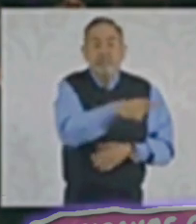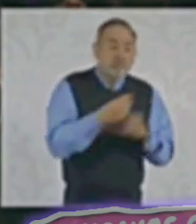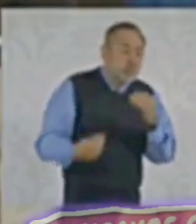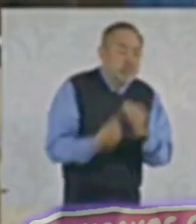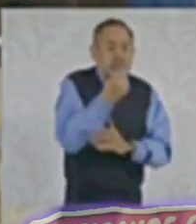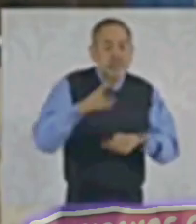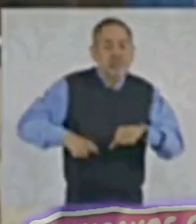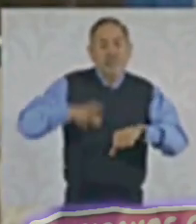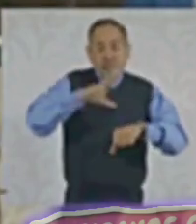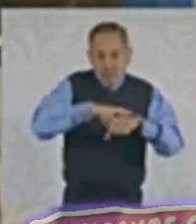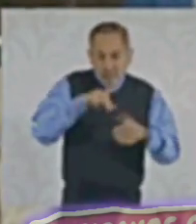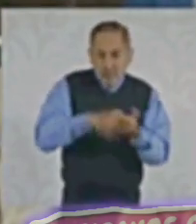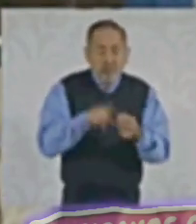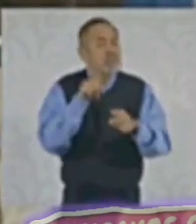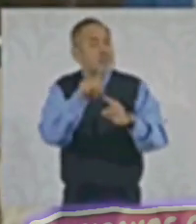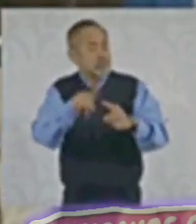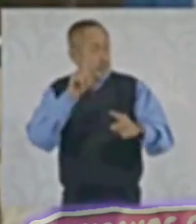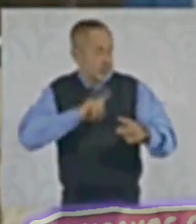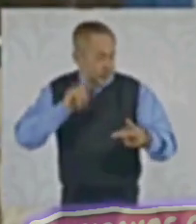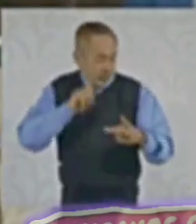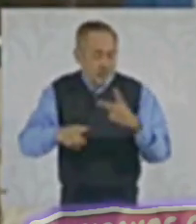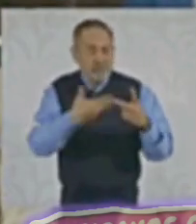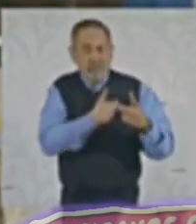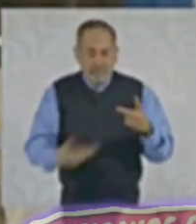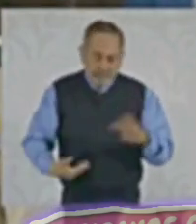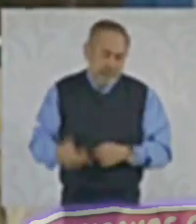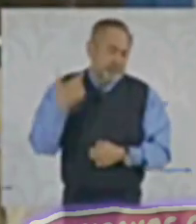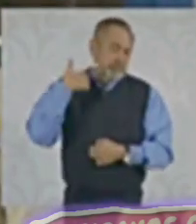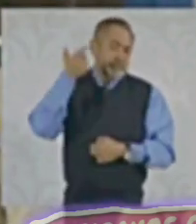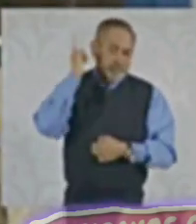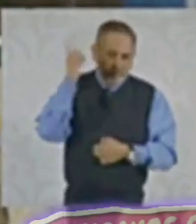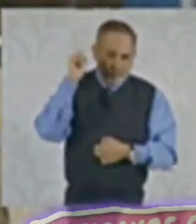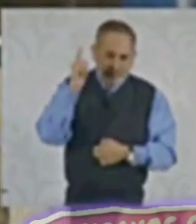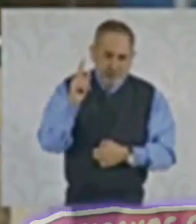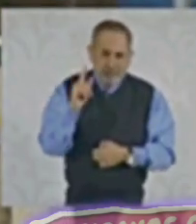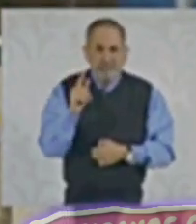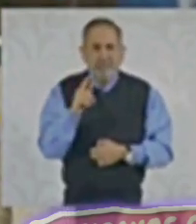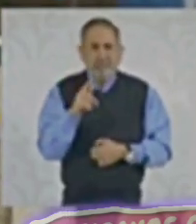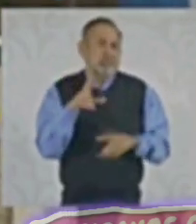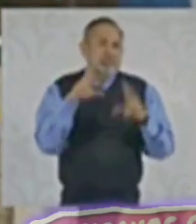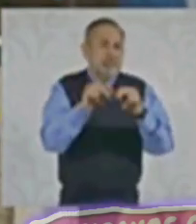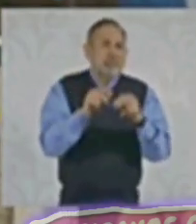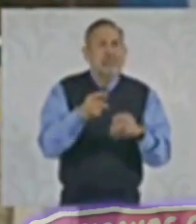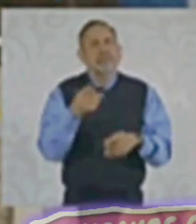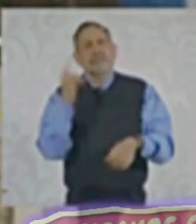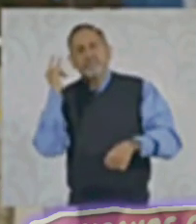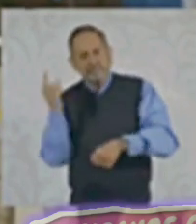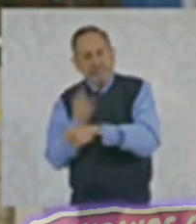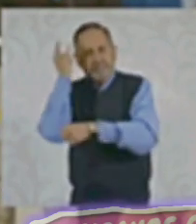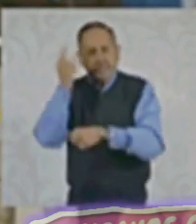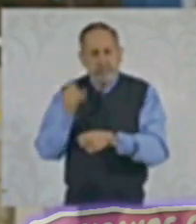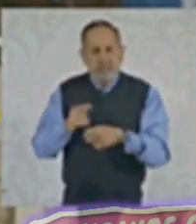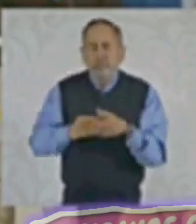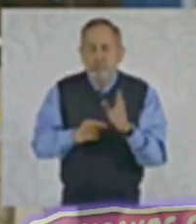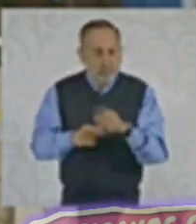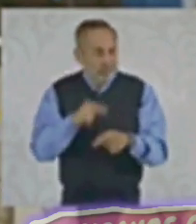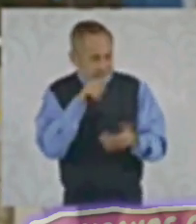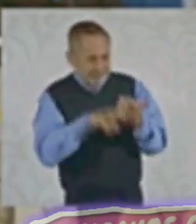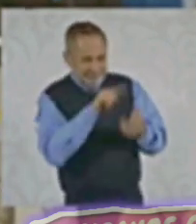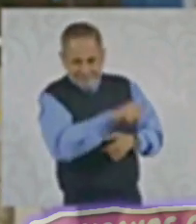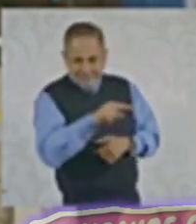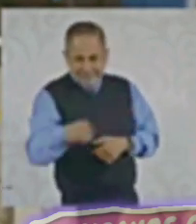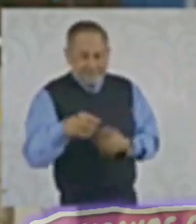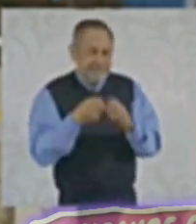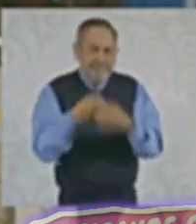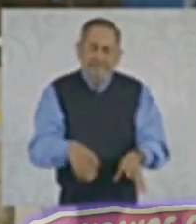gobernadora. Ha llegado usted como mujer y esperemos que no manchen este tipo de situaciones, pues su